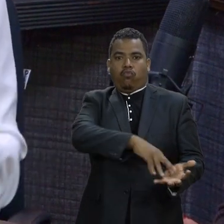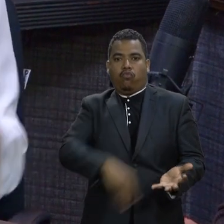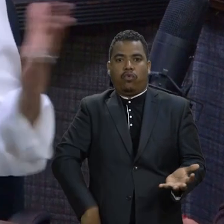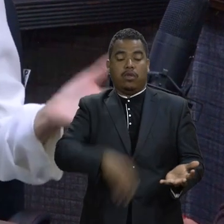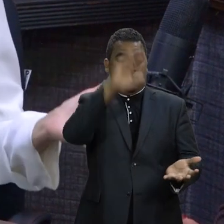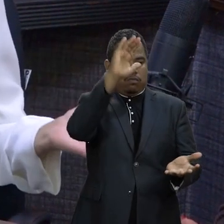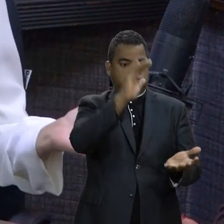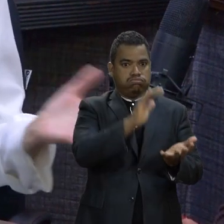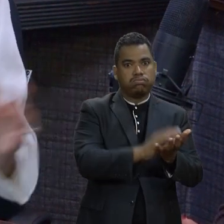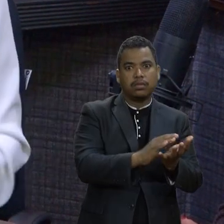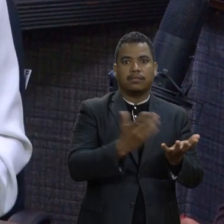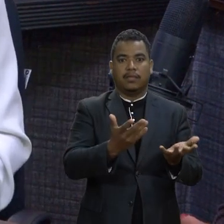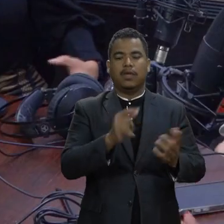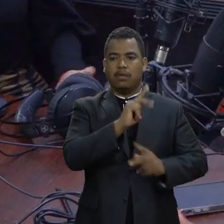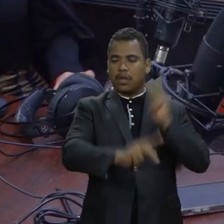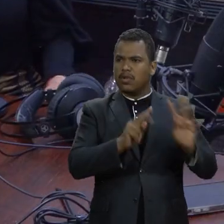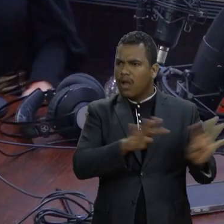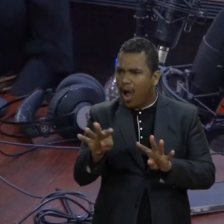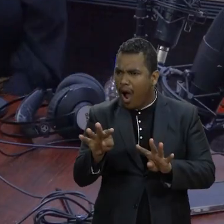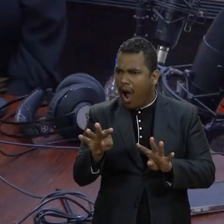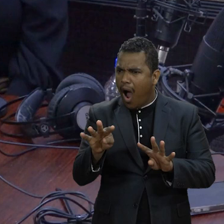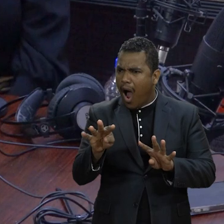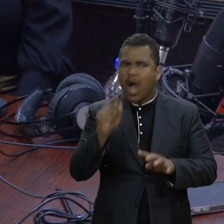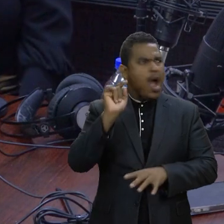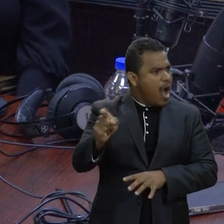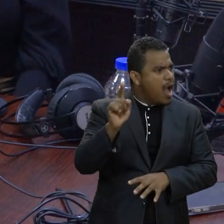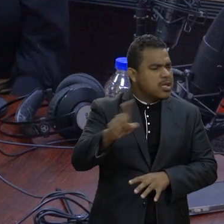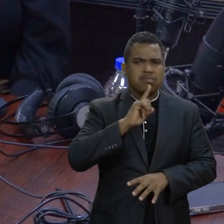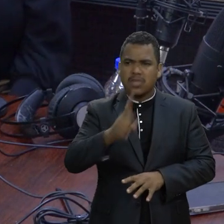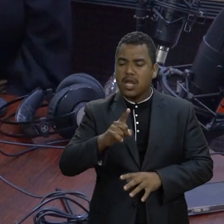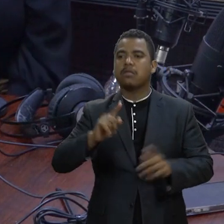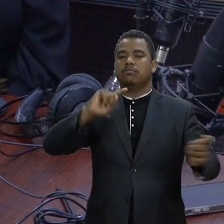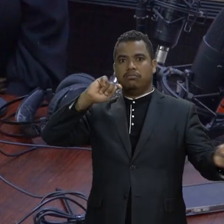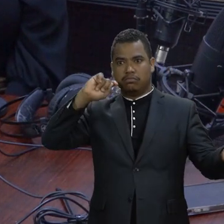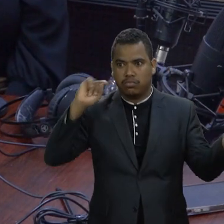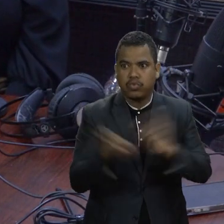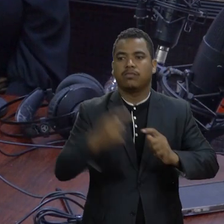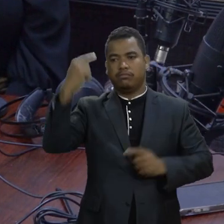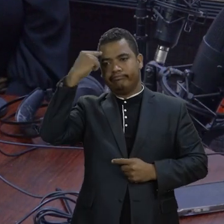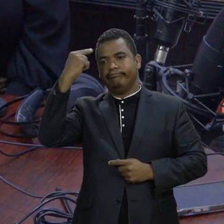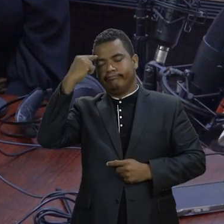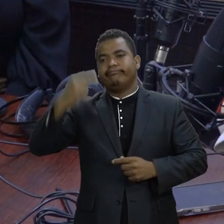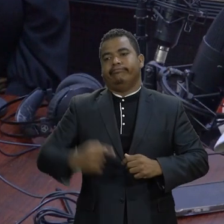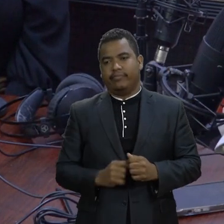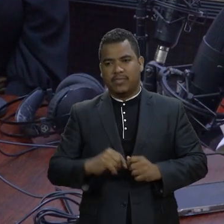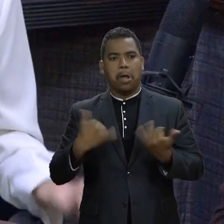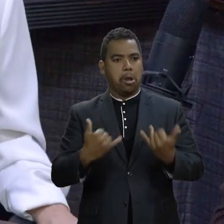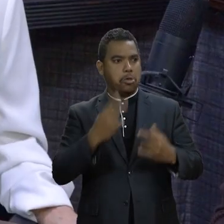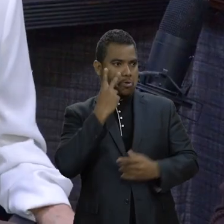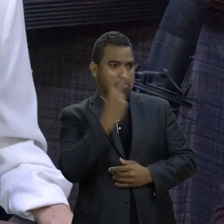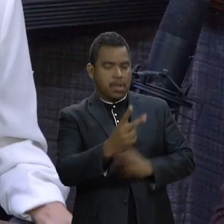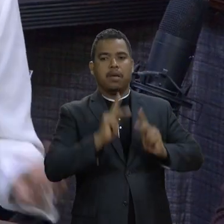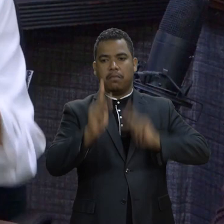mucho mejor. Una comunidad lamentablemente formando parte de lo que es esa investigación, toda la comunidad atenta a lo que se está haciendo. Sí, yo pienso que